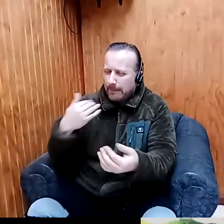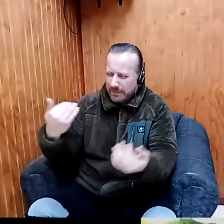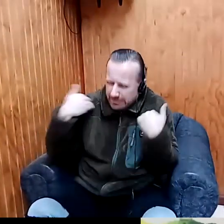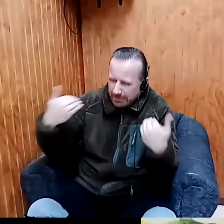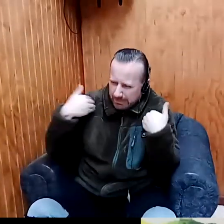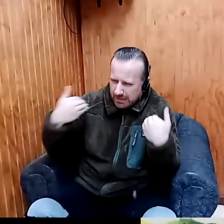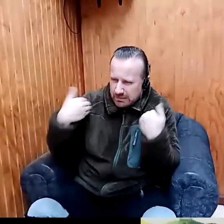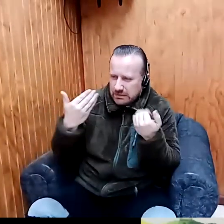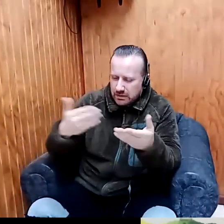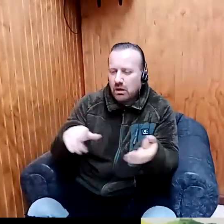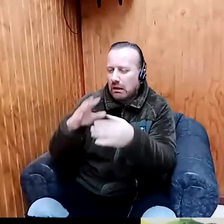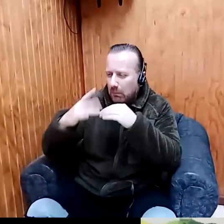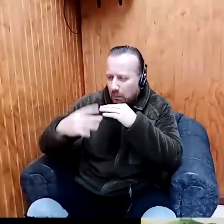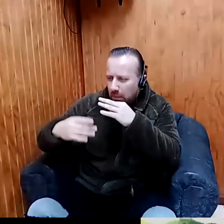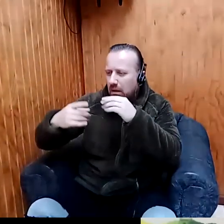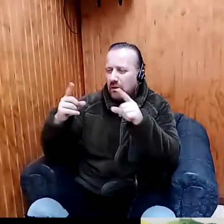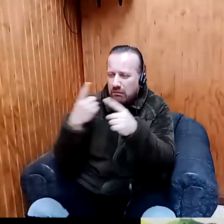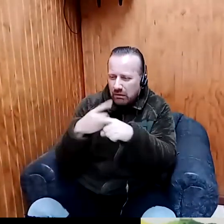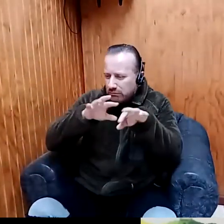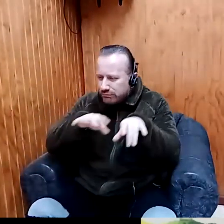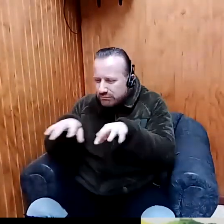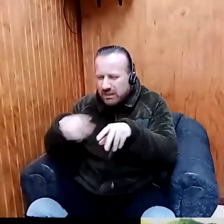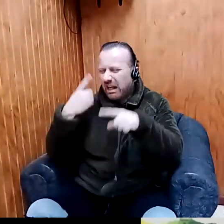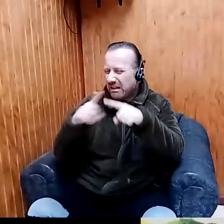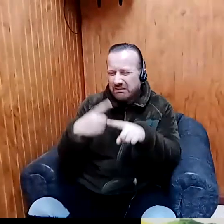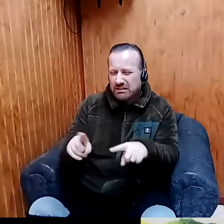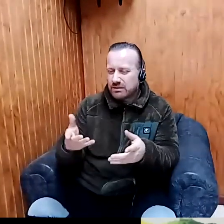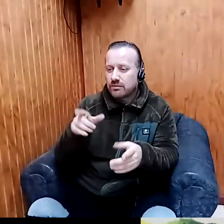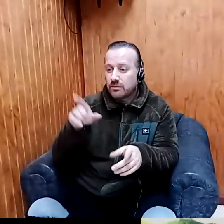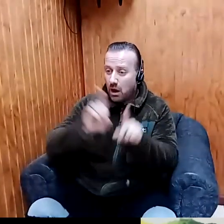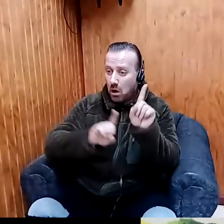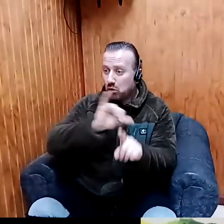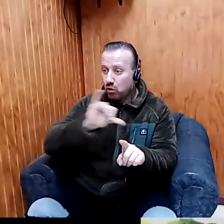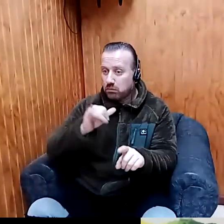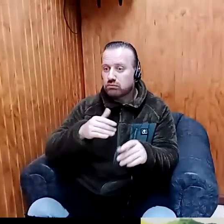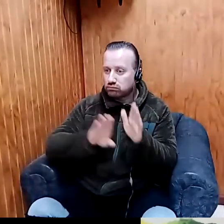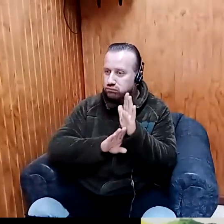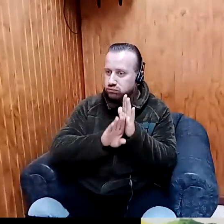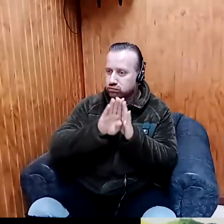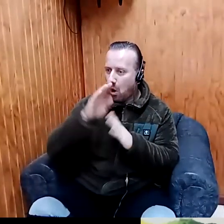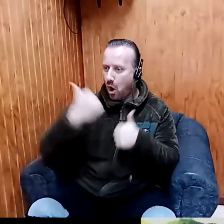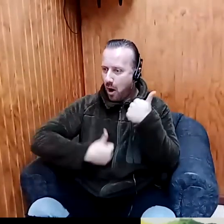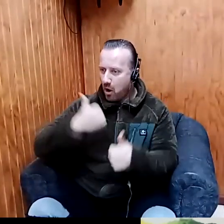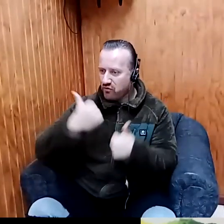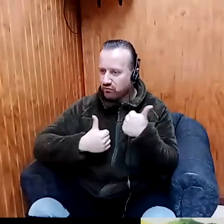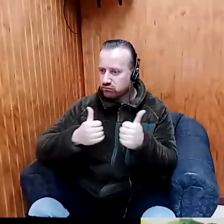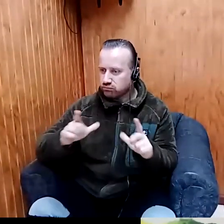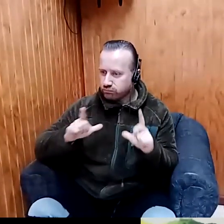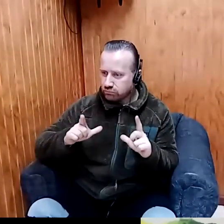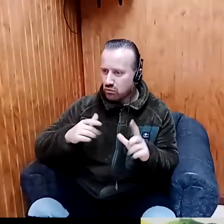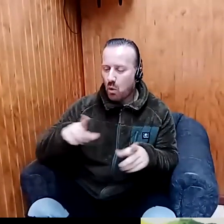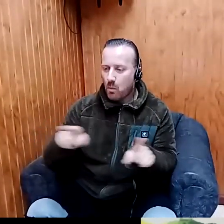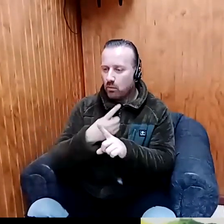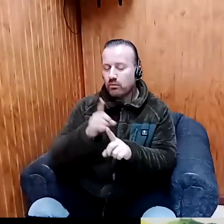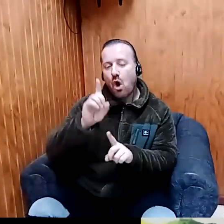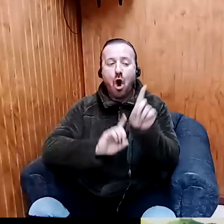instrumentos, entenderán mejor qué es la música. Y quizá algunos se dedican profesionalmente a la música, pero habrá muchos que no se dedicarán